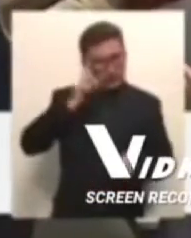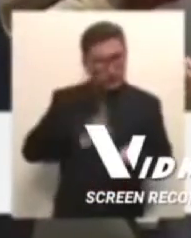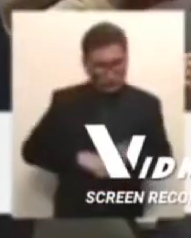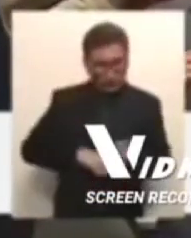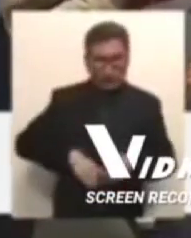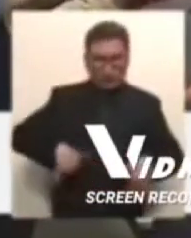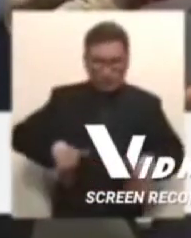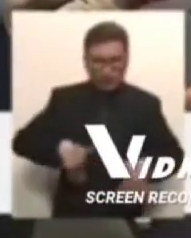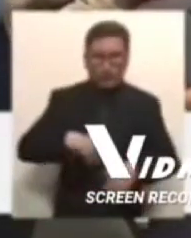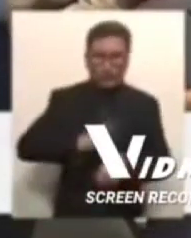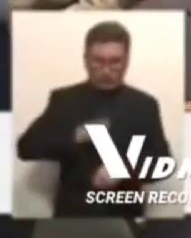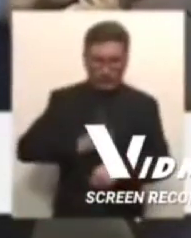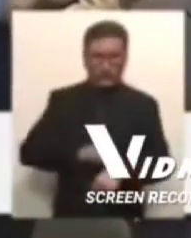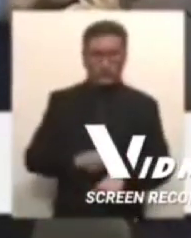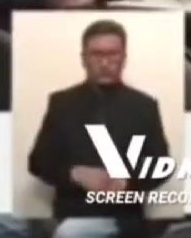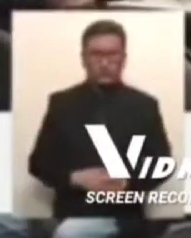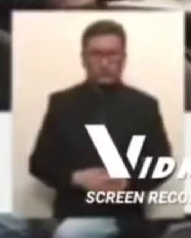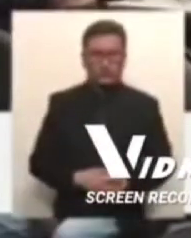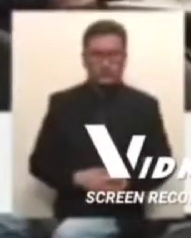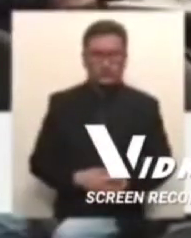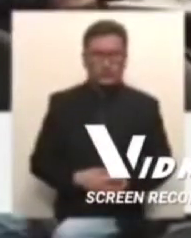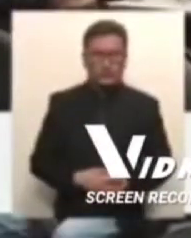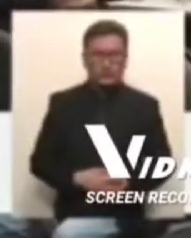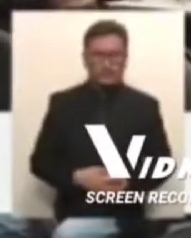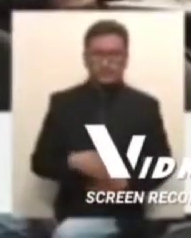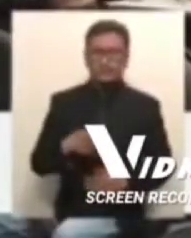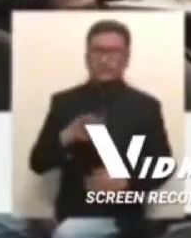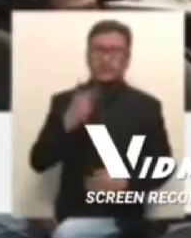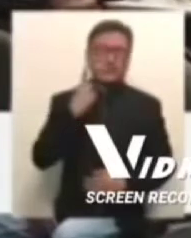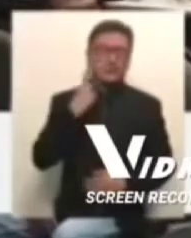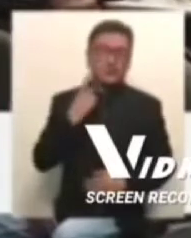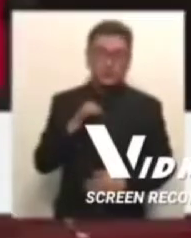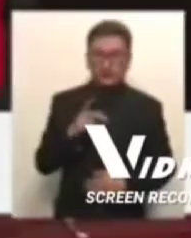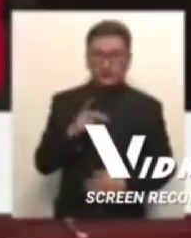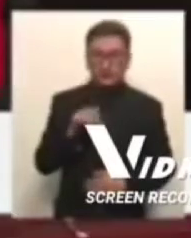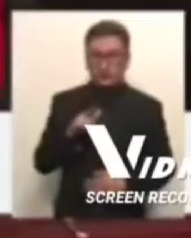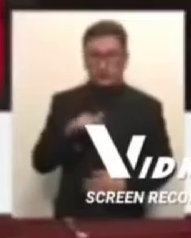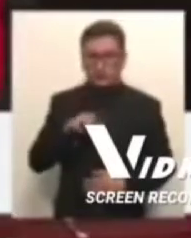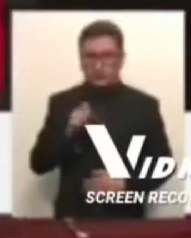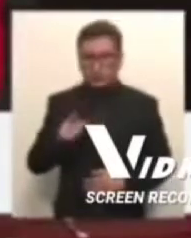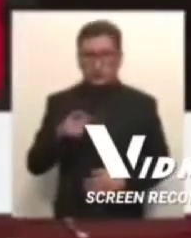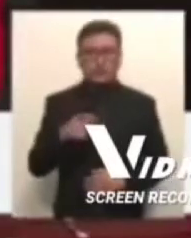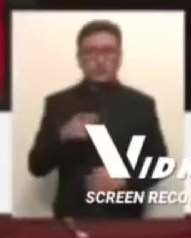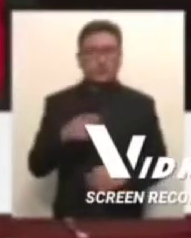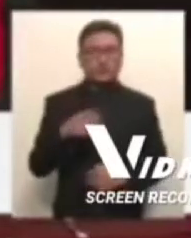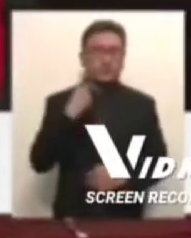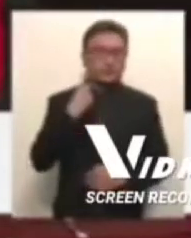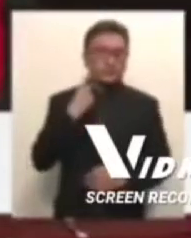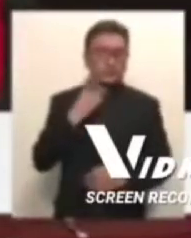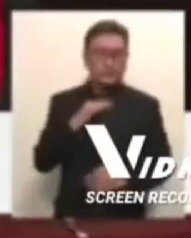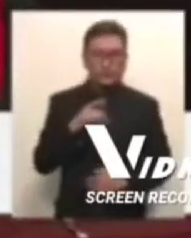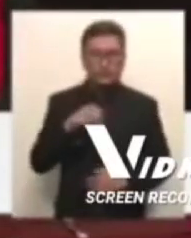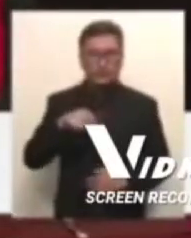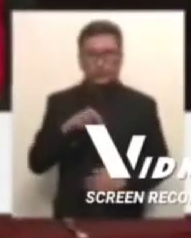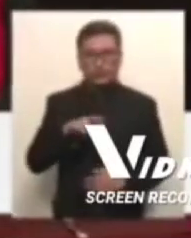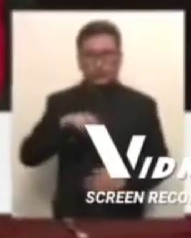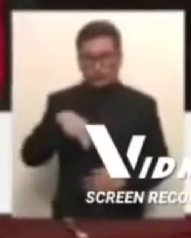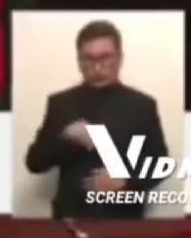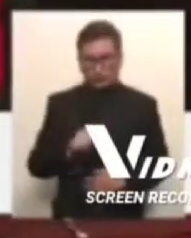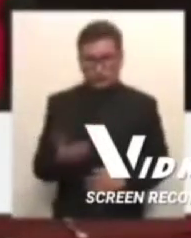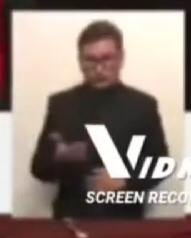enferma. Muchas gracias. Diputado Espadas, diputado Fernández Noroña. Bueno,